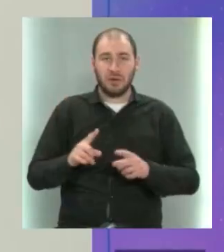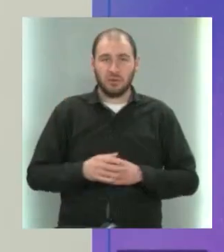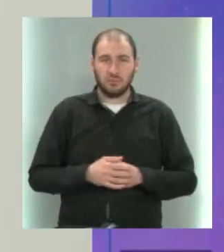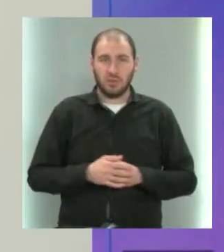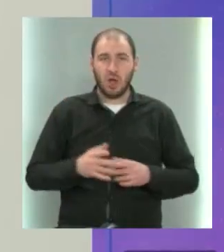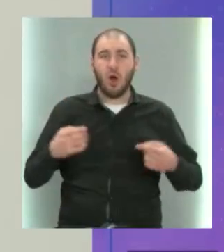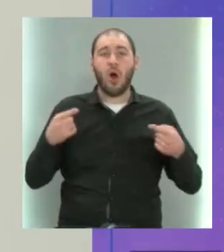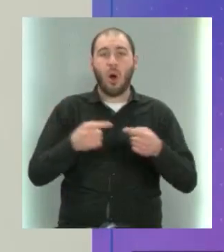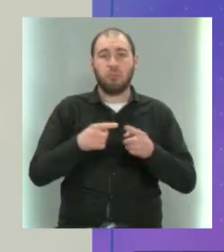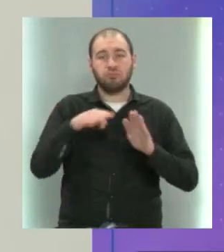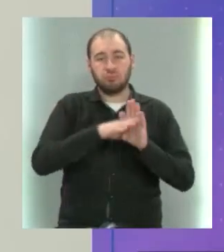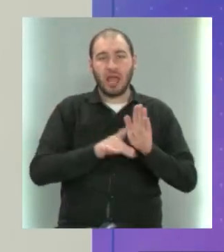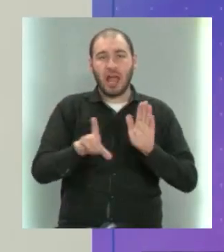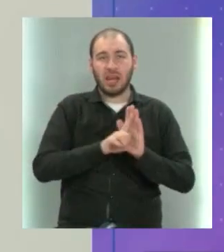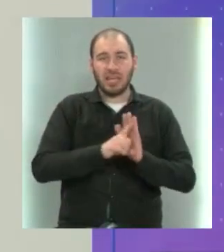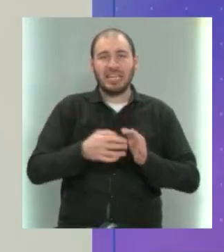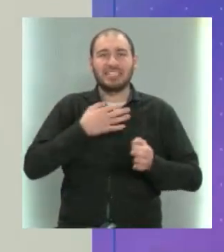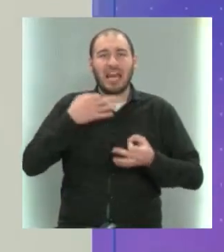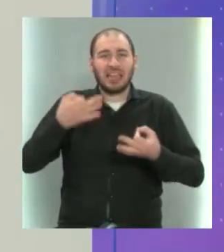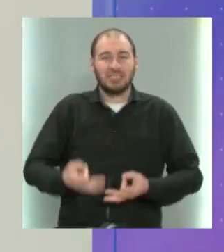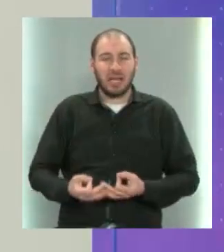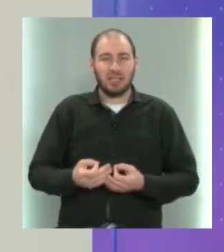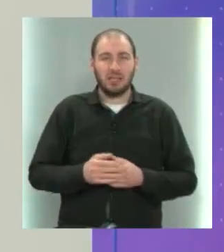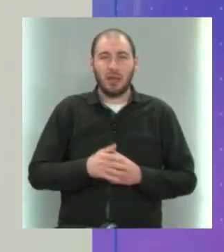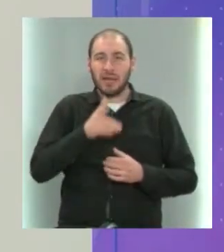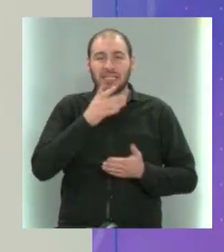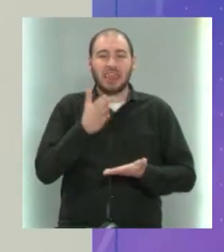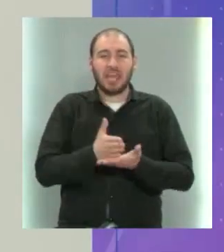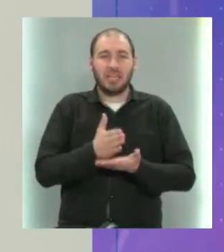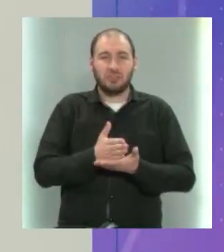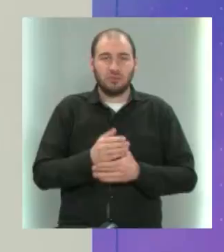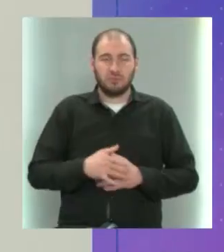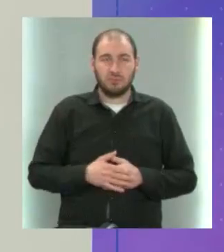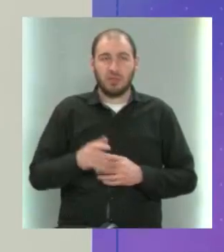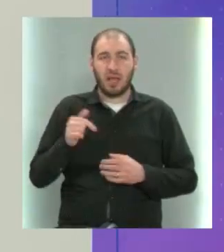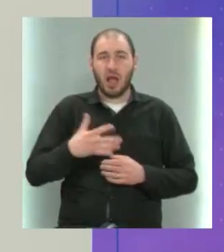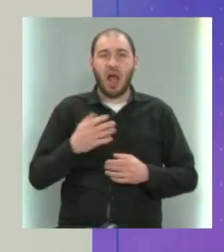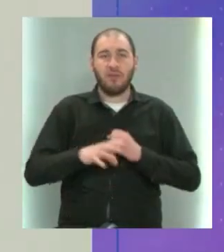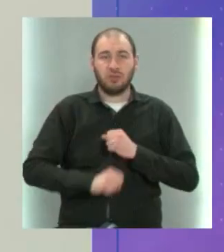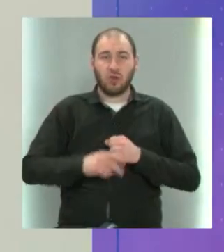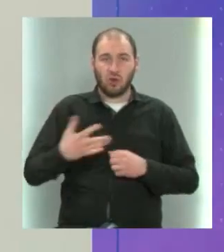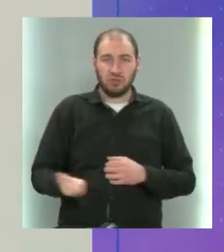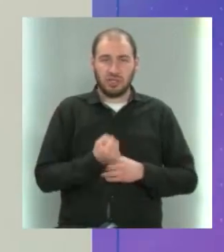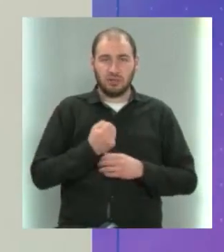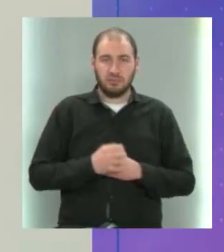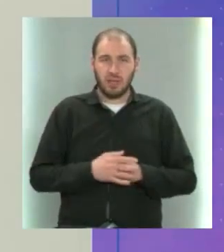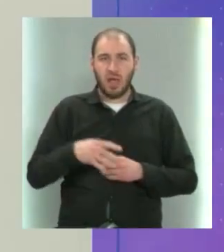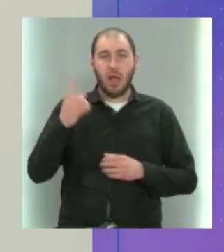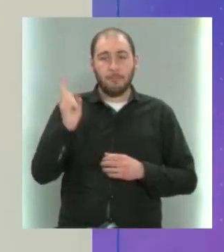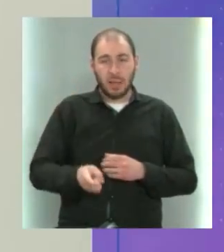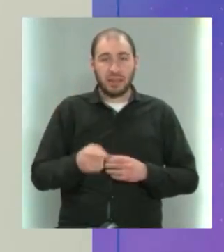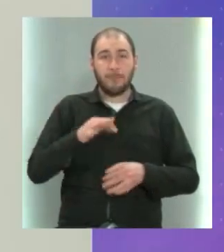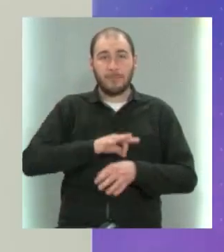el objeto específico de la ley es garantizar un supuesto derecho a realizar y a obtener el aborto, obligando a